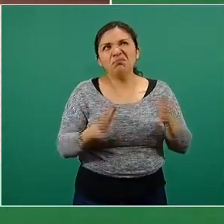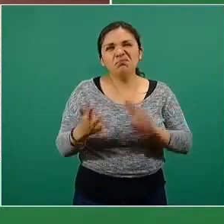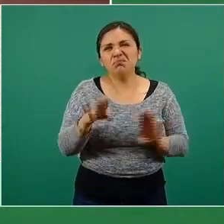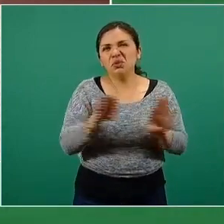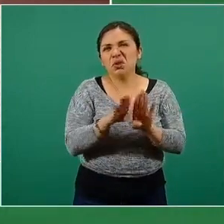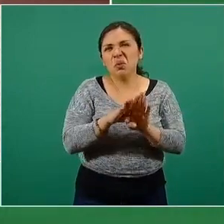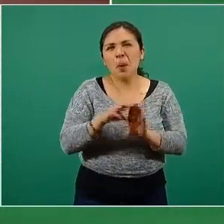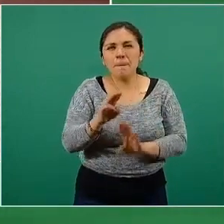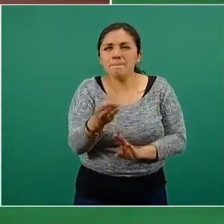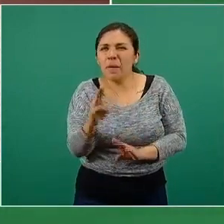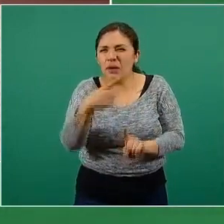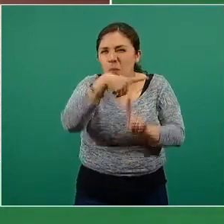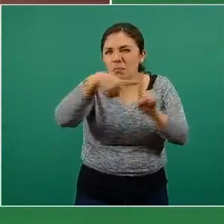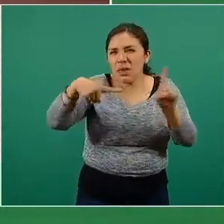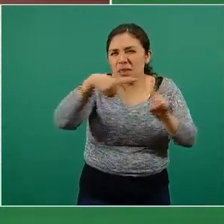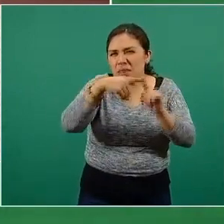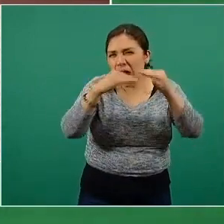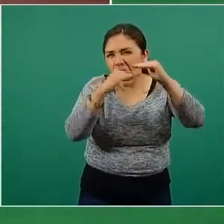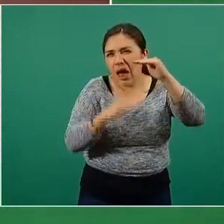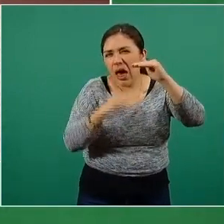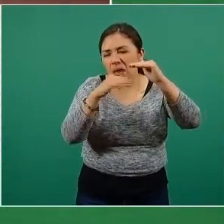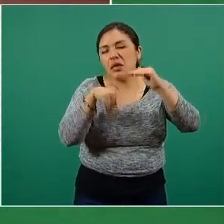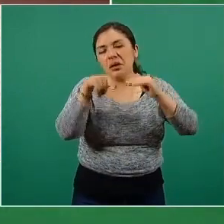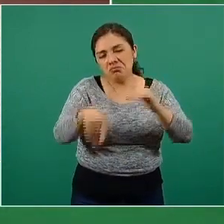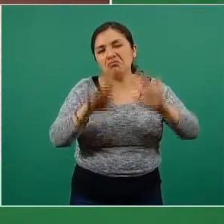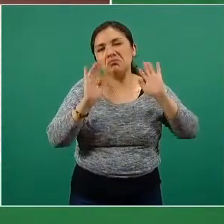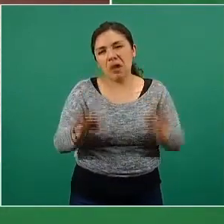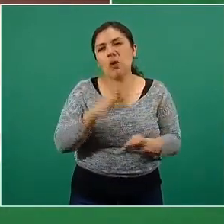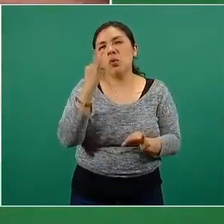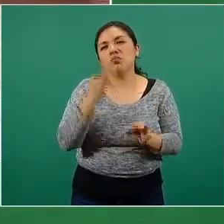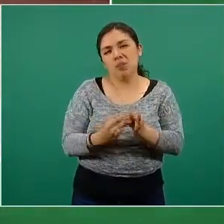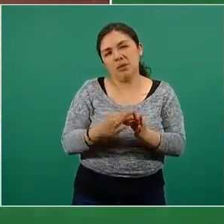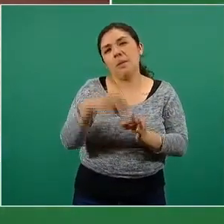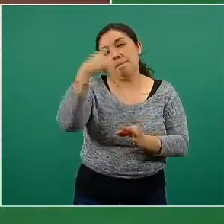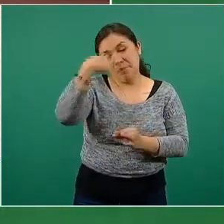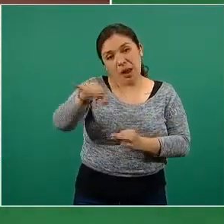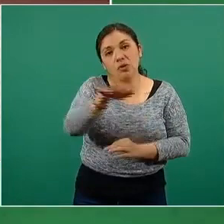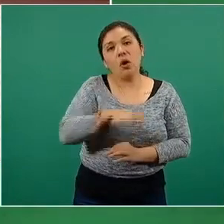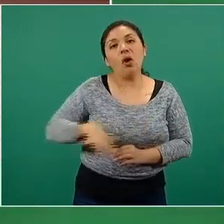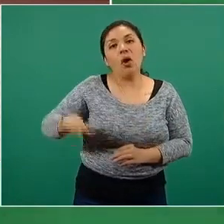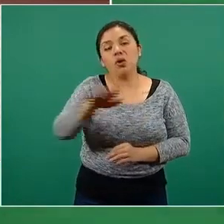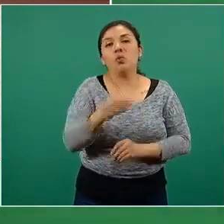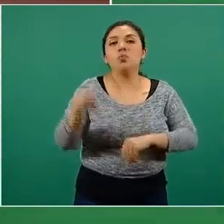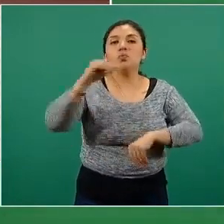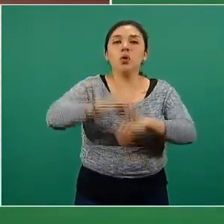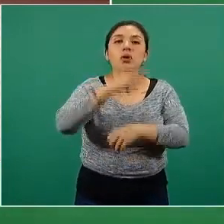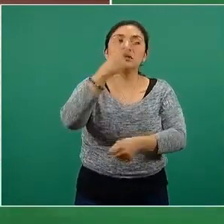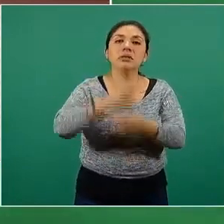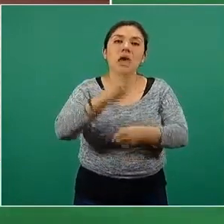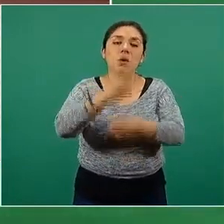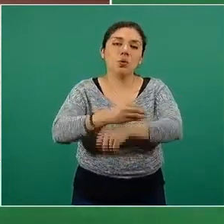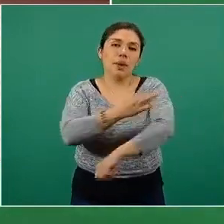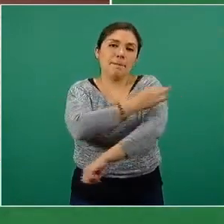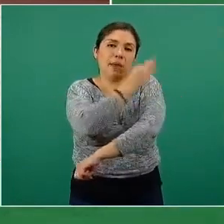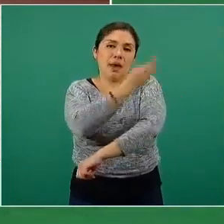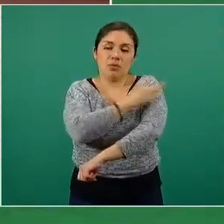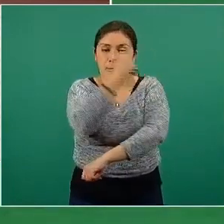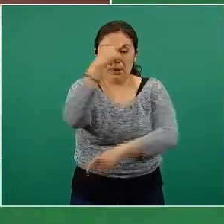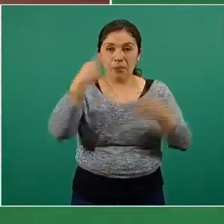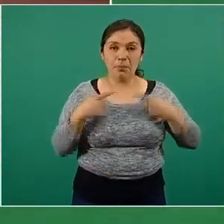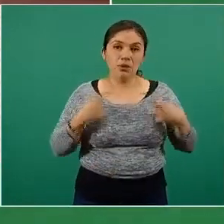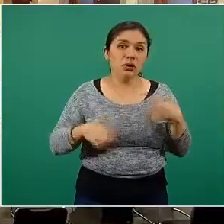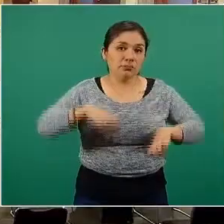tercera semana de mayo estaremos completando prácticamente todos la activación de segundas dosis de adultos